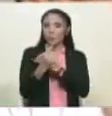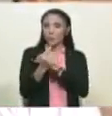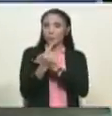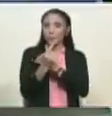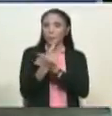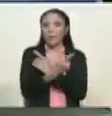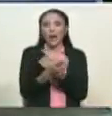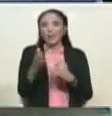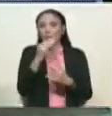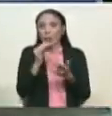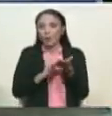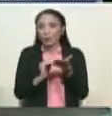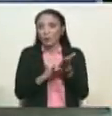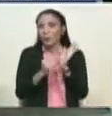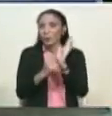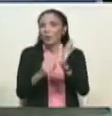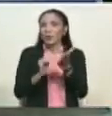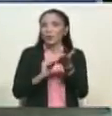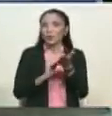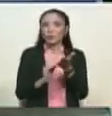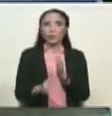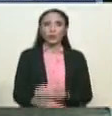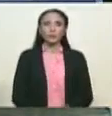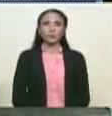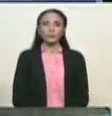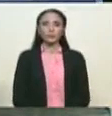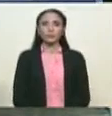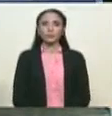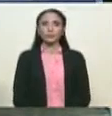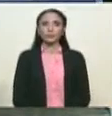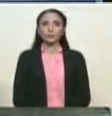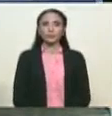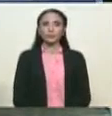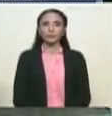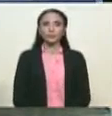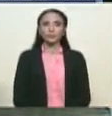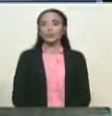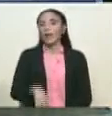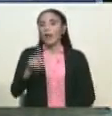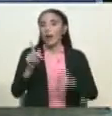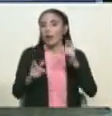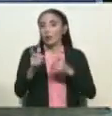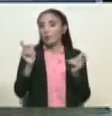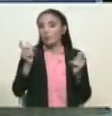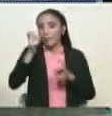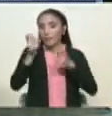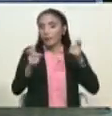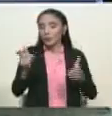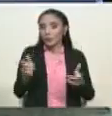sin soluciones, como a veces la gente cae, como a veces la gente cae.